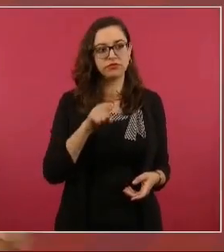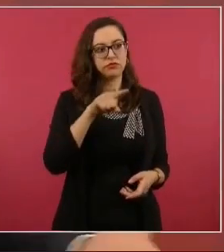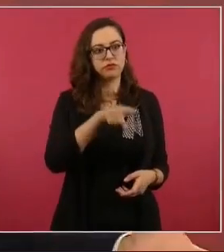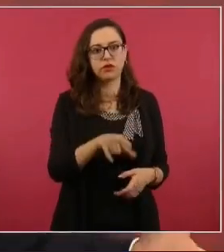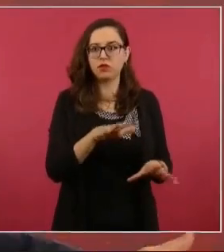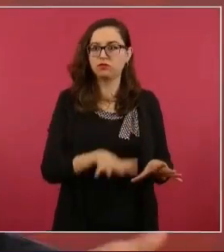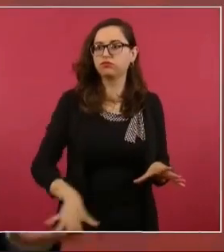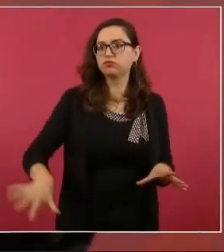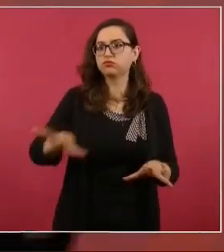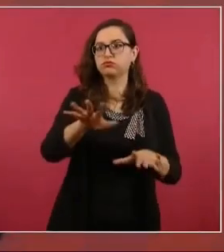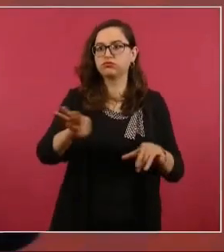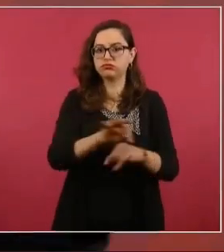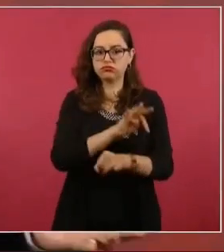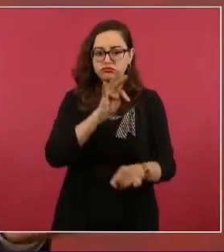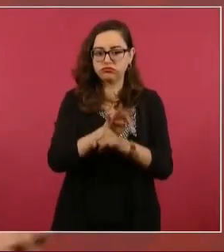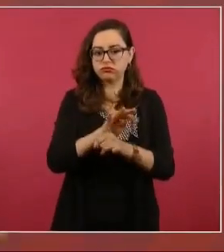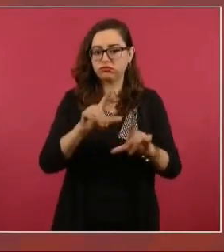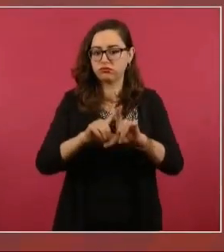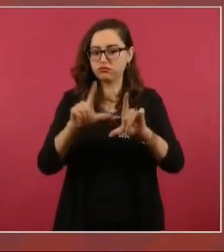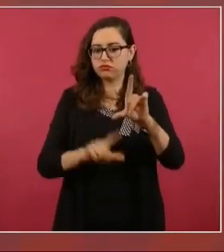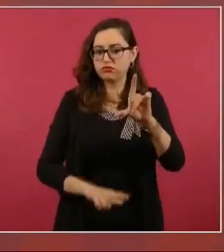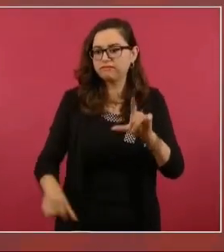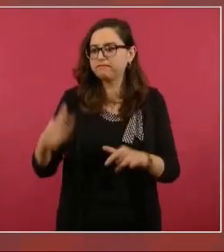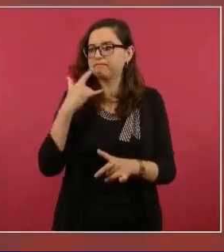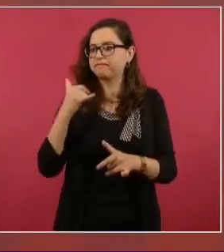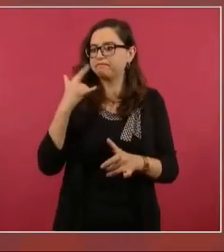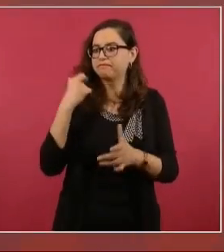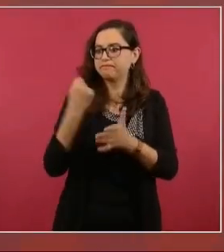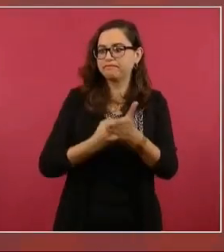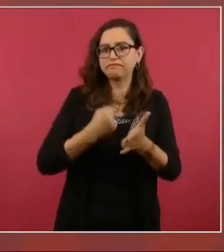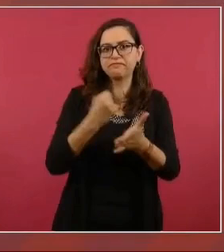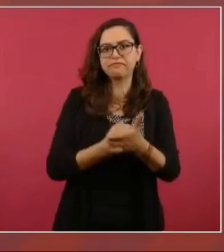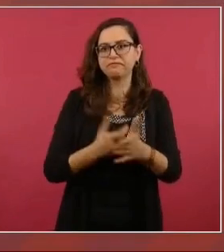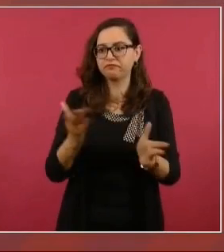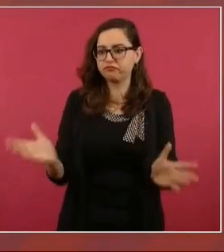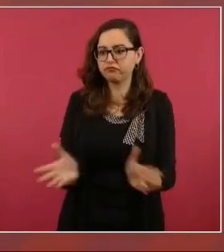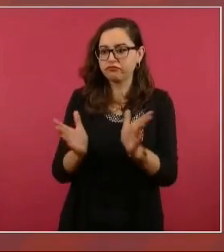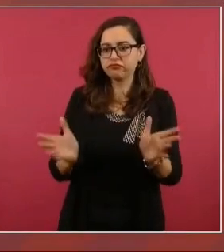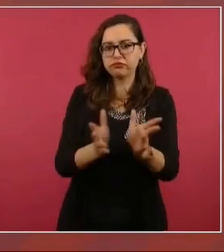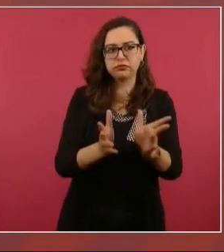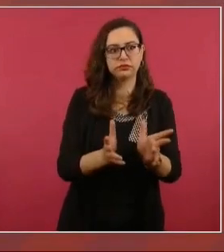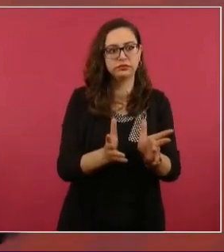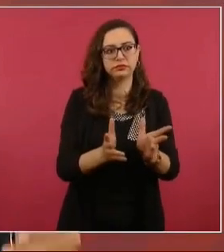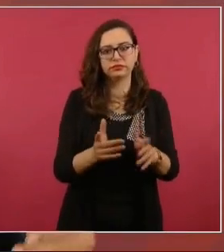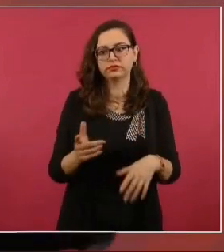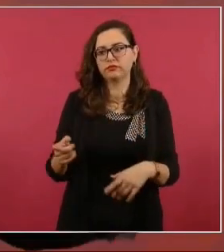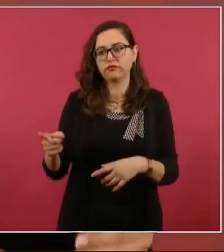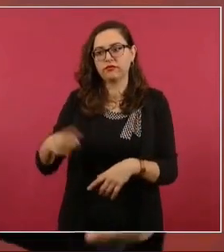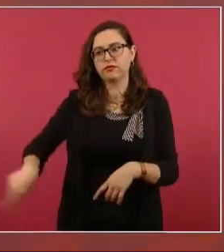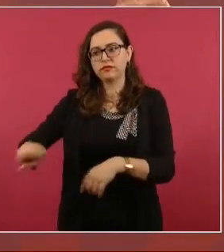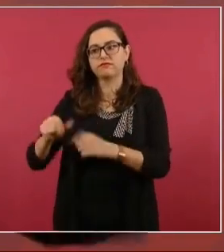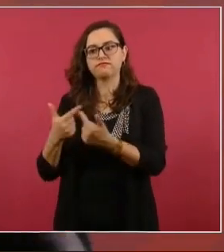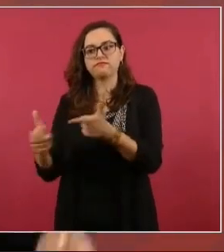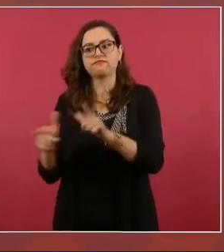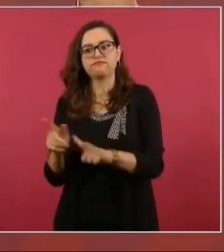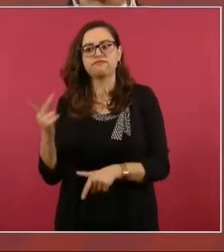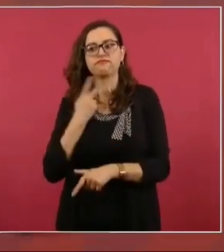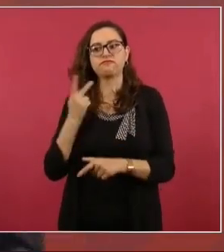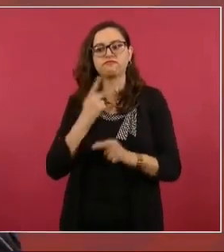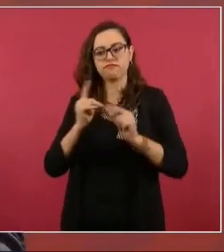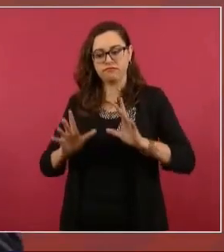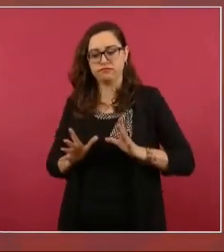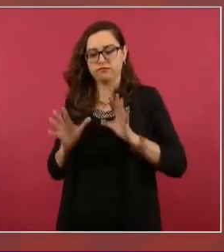No es casual, la política es tiempo, entre otras cosas. La expropiación petrolera es